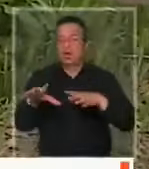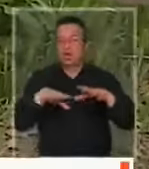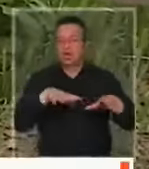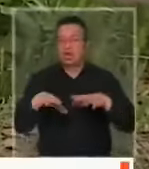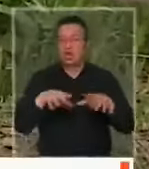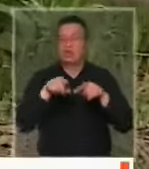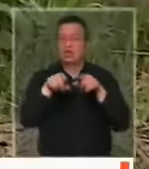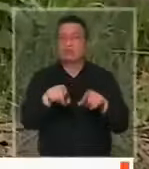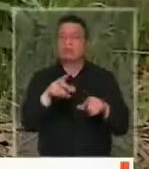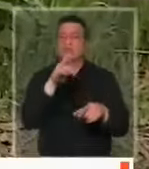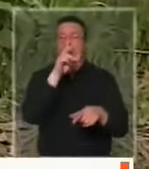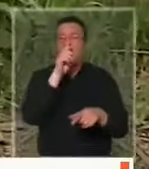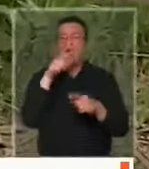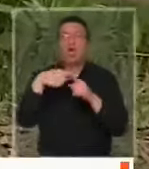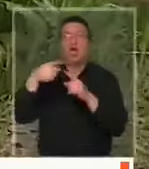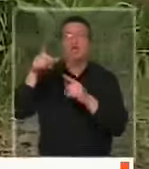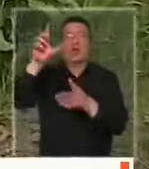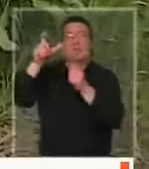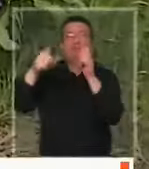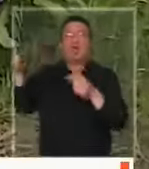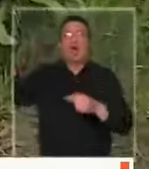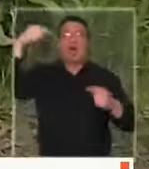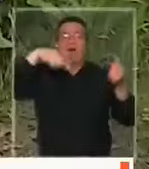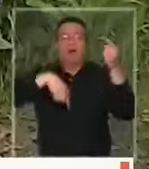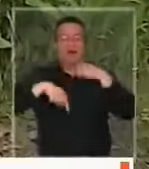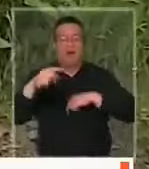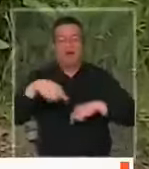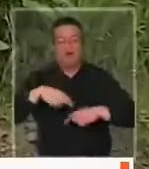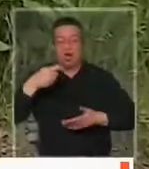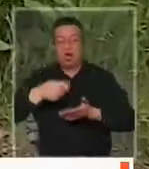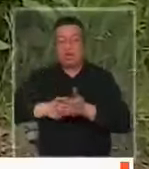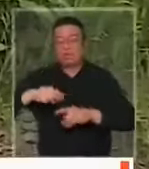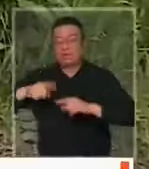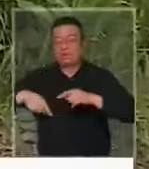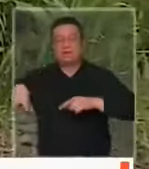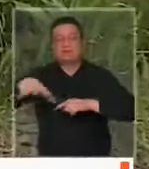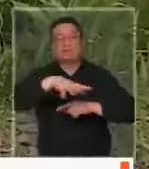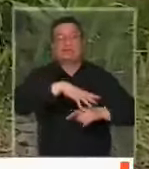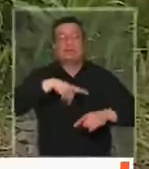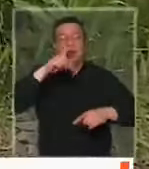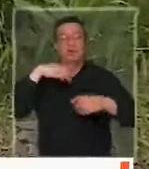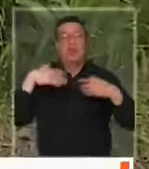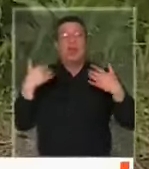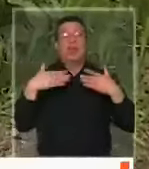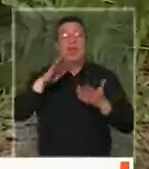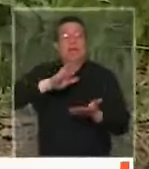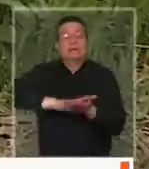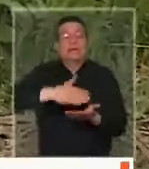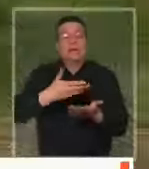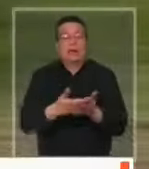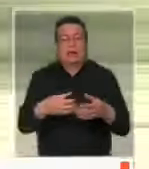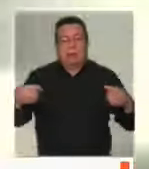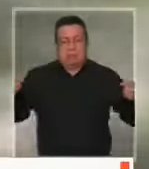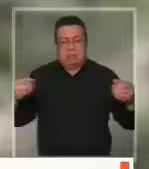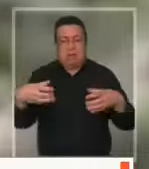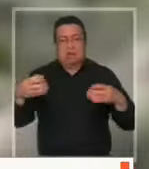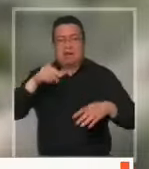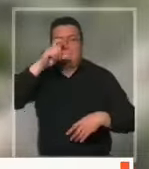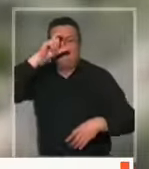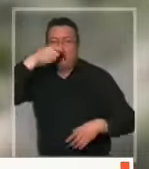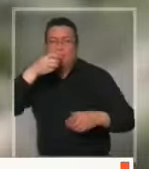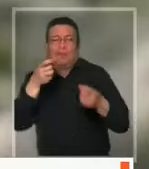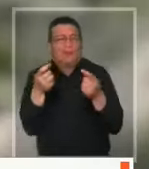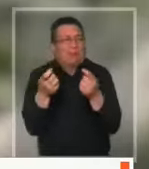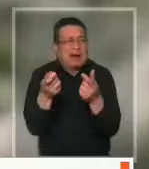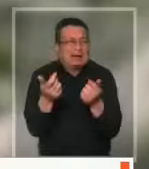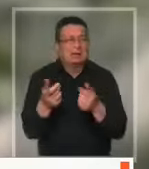o que llegue gente de afuera a comprar terrenos como para practicar este tipo de sanaciones, porque no sé cómo se podría llamar. Con esos